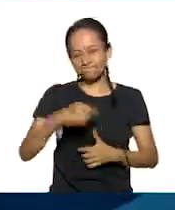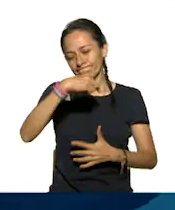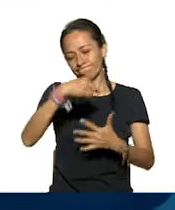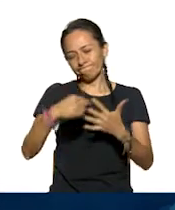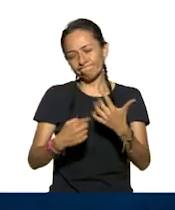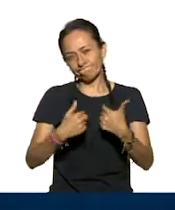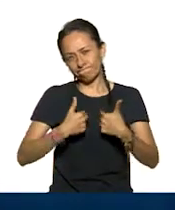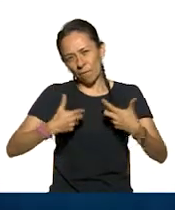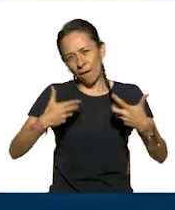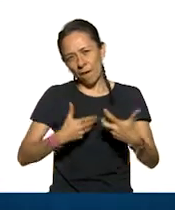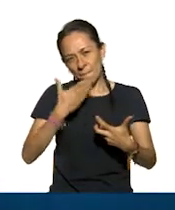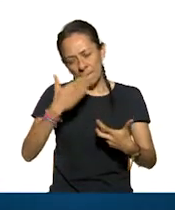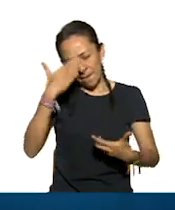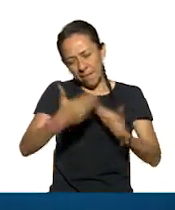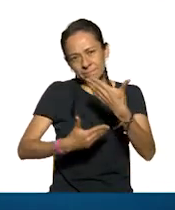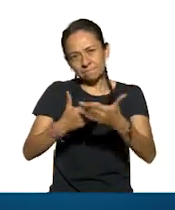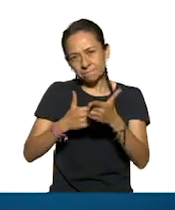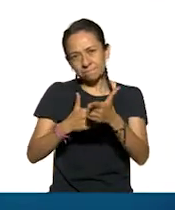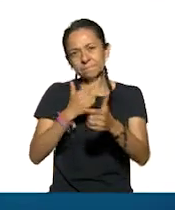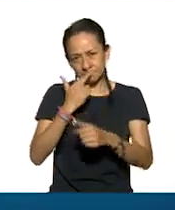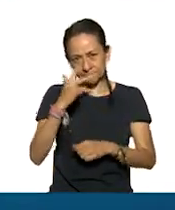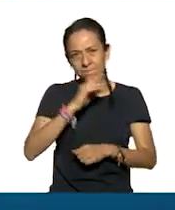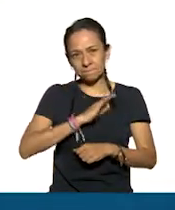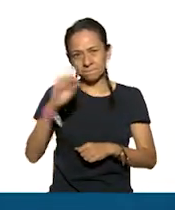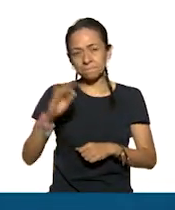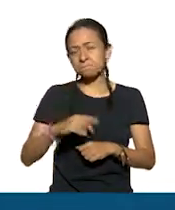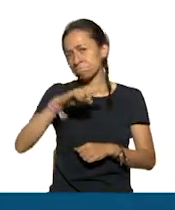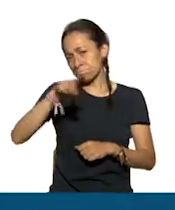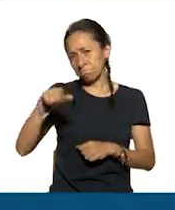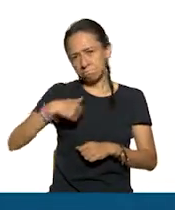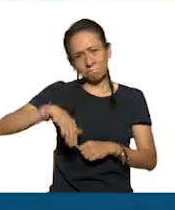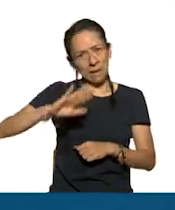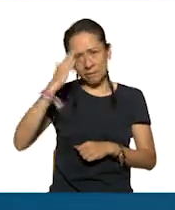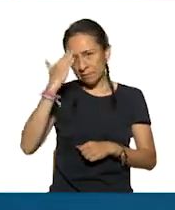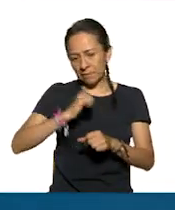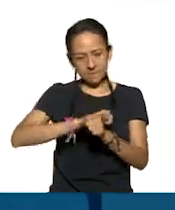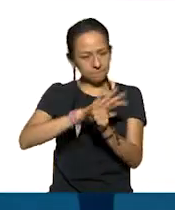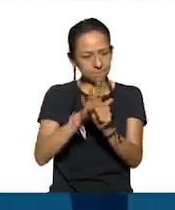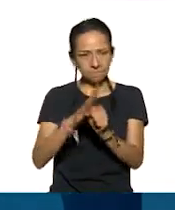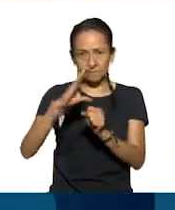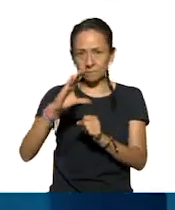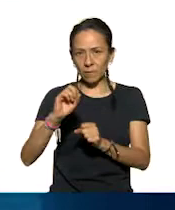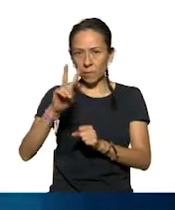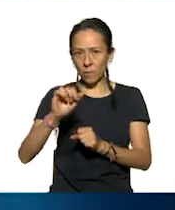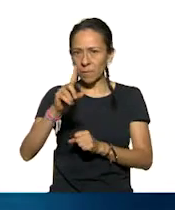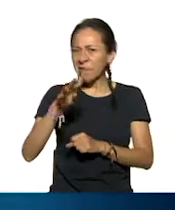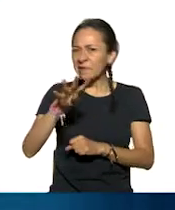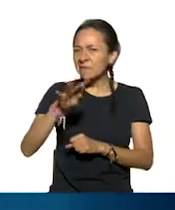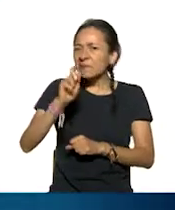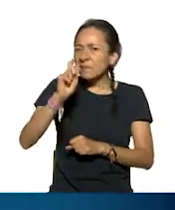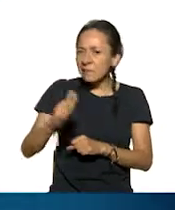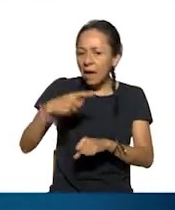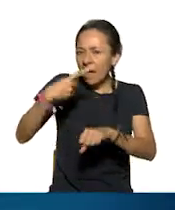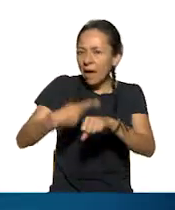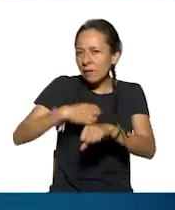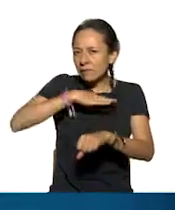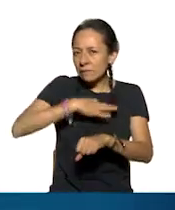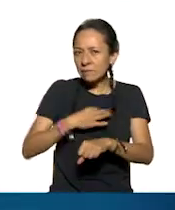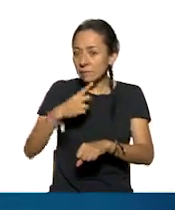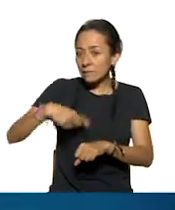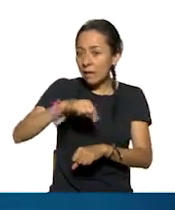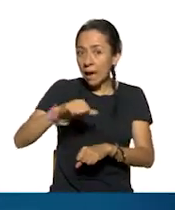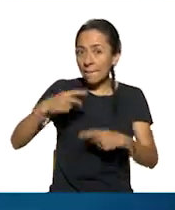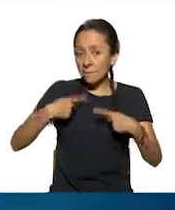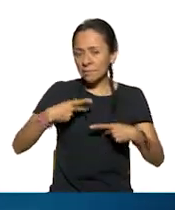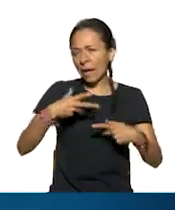Buenas prácticas para seguir adelante. Como todos sabemos, la COVID-19 es una enfermedad que se contagia muy fácilmente entre las